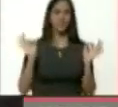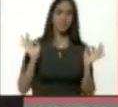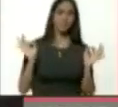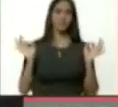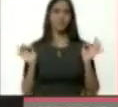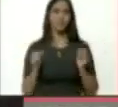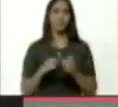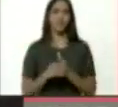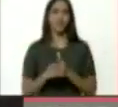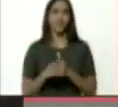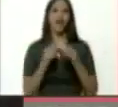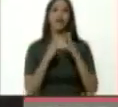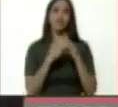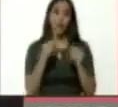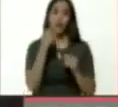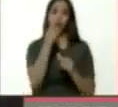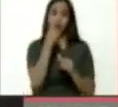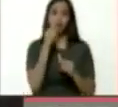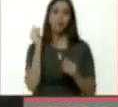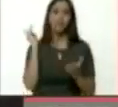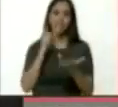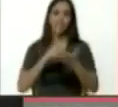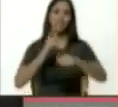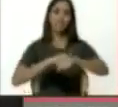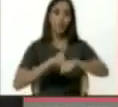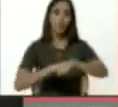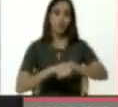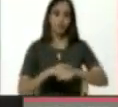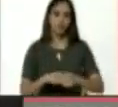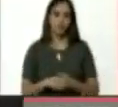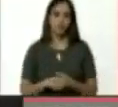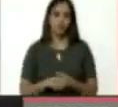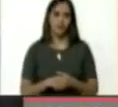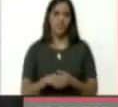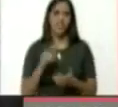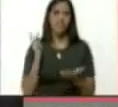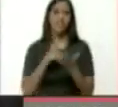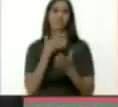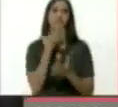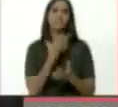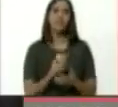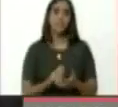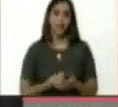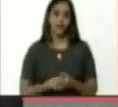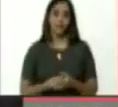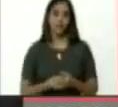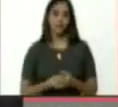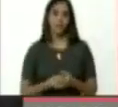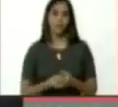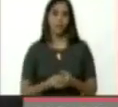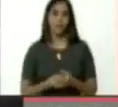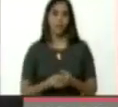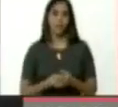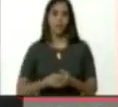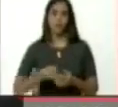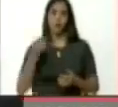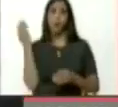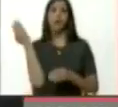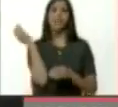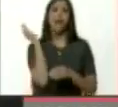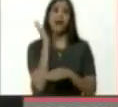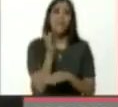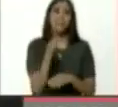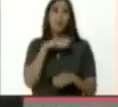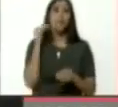A todo cochino le llega su hora. Su hora. Sí. O llega su diciembre. No vaya a decir que lo estamos amenazando de muerte.